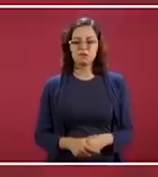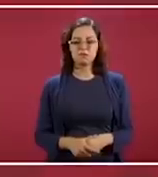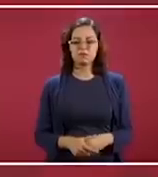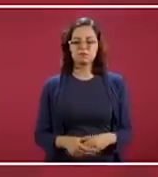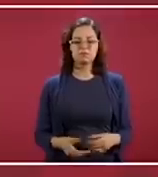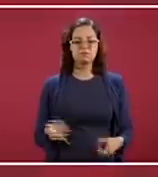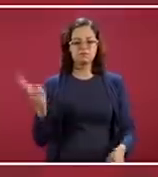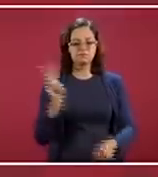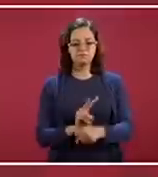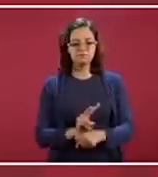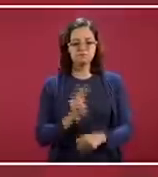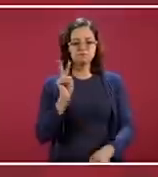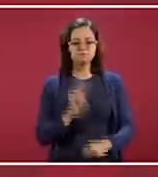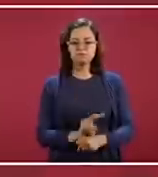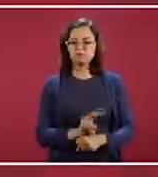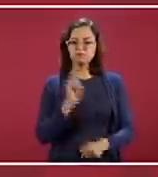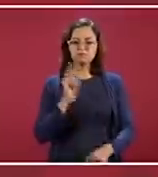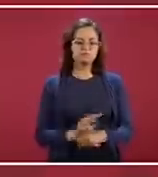fiscalización